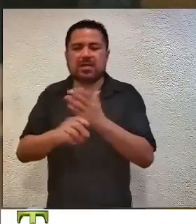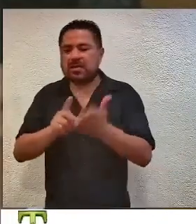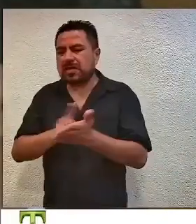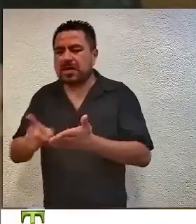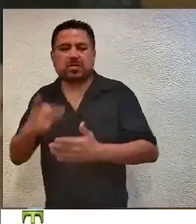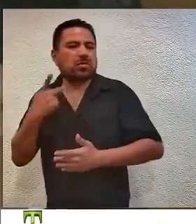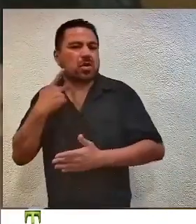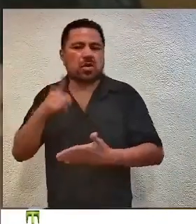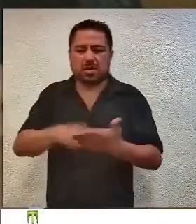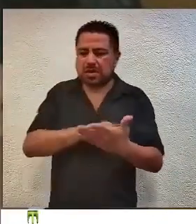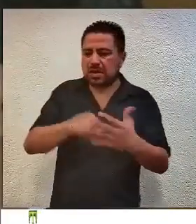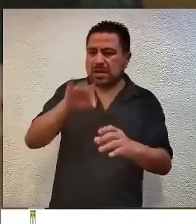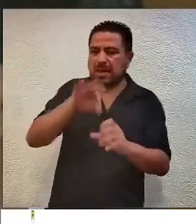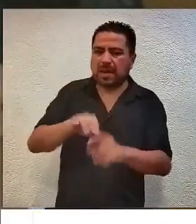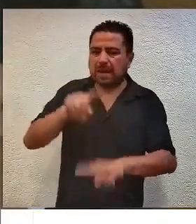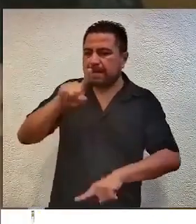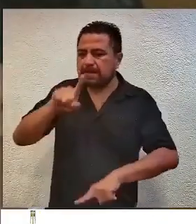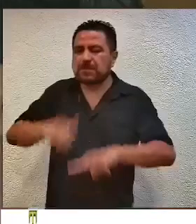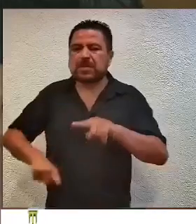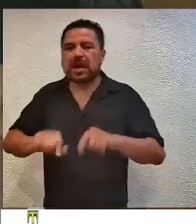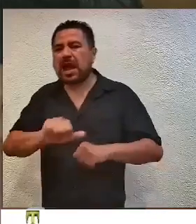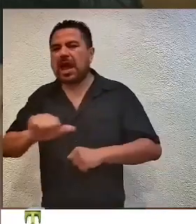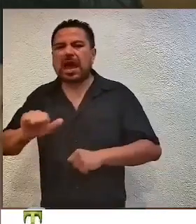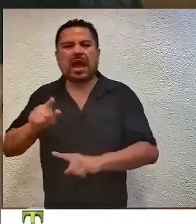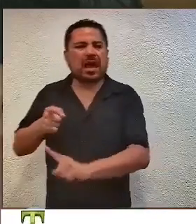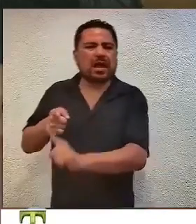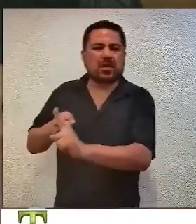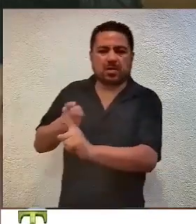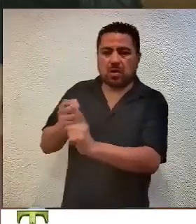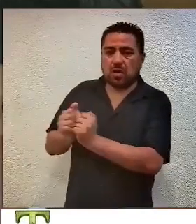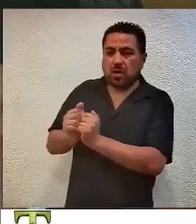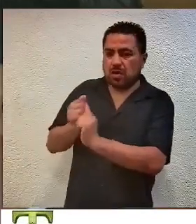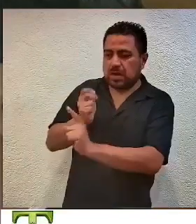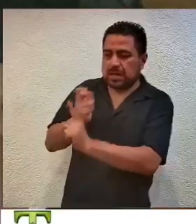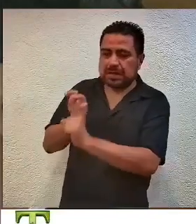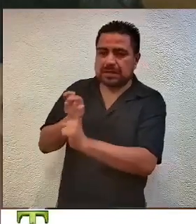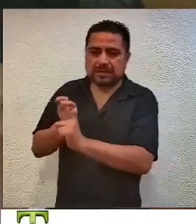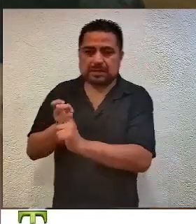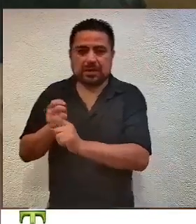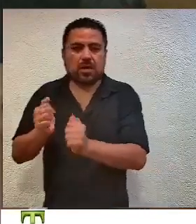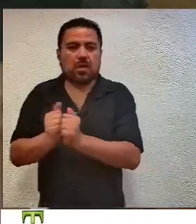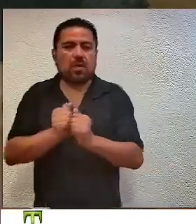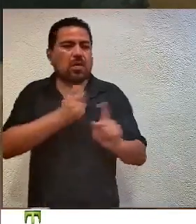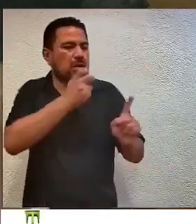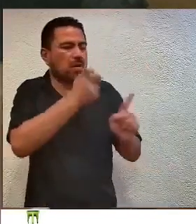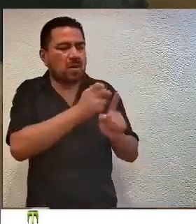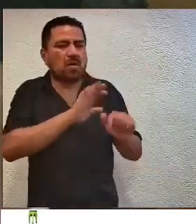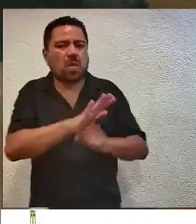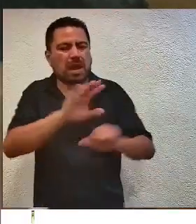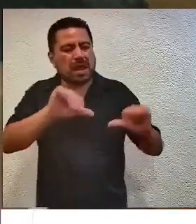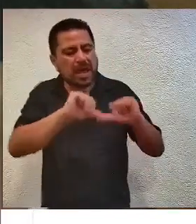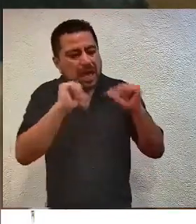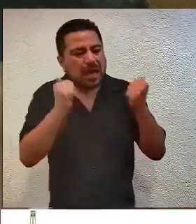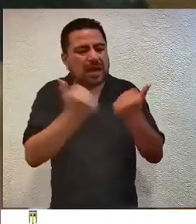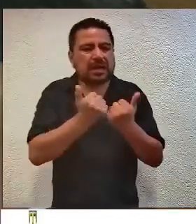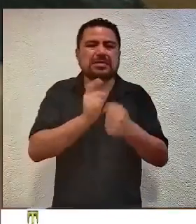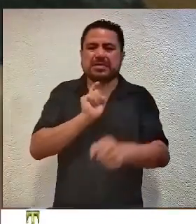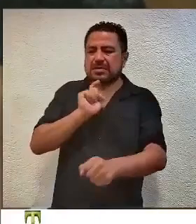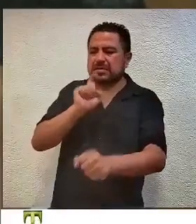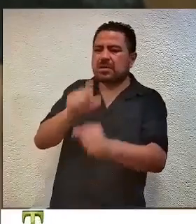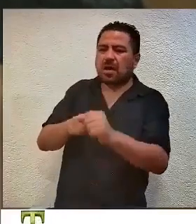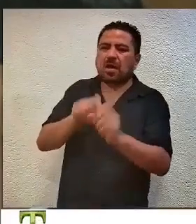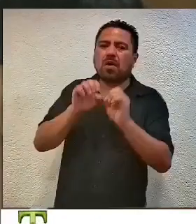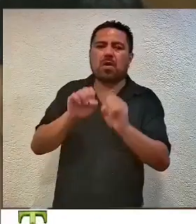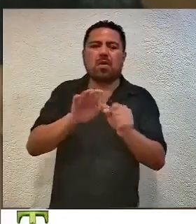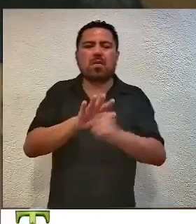político-electorales, violación a derechos afines a estos, entre ellos la asociación, la afiliación o